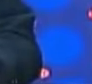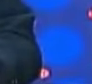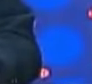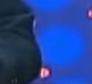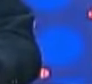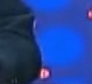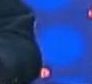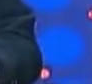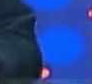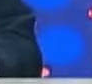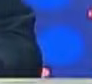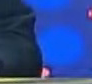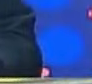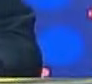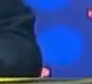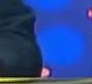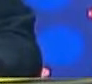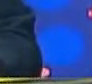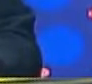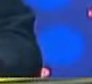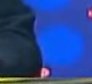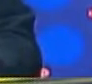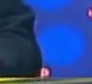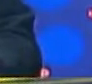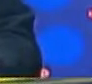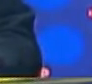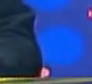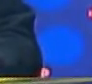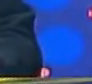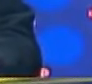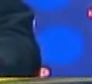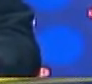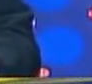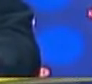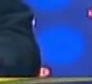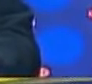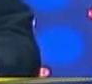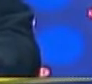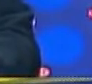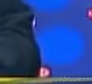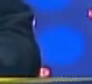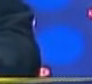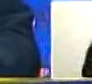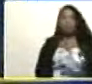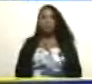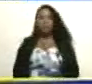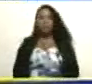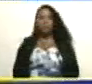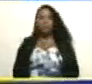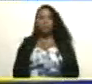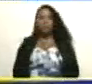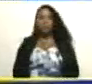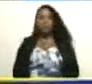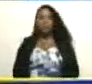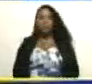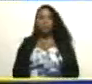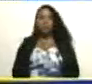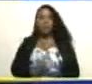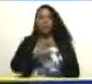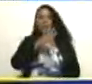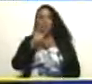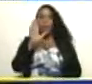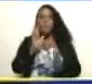10.381.491 votos válidos en la pregunta número 2. Votos nulos en esa pregunta,